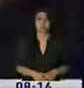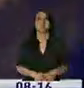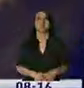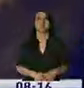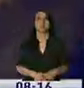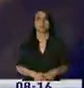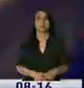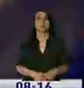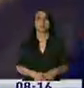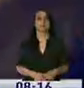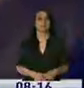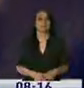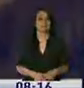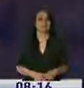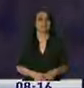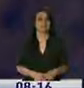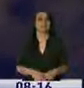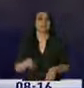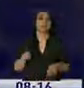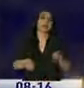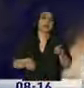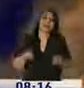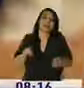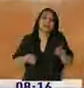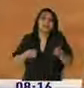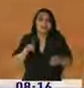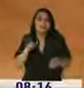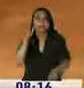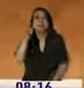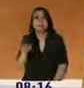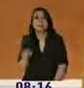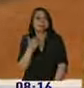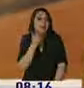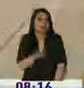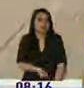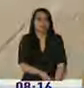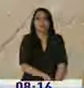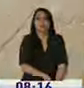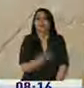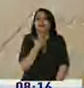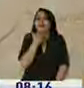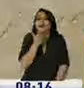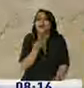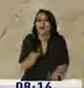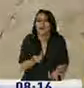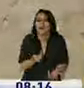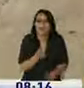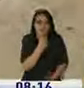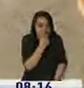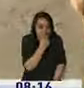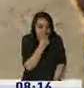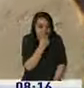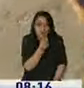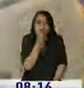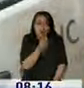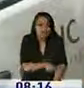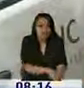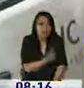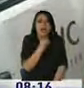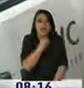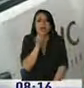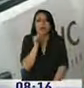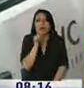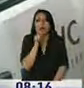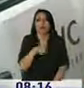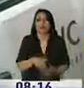Aunque existen momentos en que una luz de esperanza aparece al final. Alguien se interesa y trata de ayudar. Yo trabajo